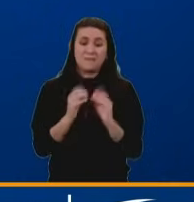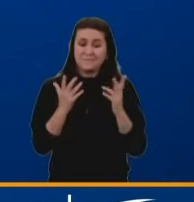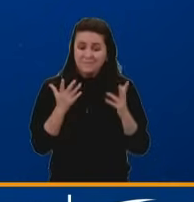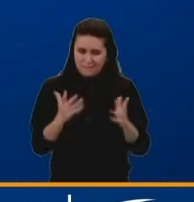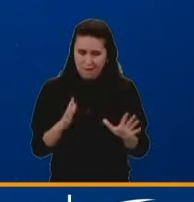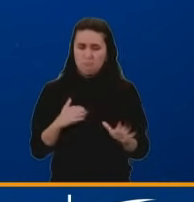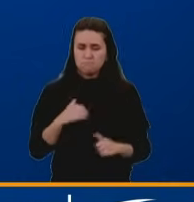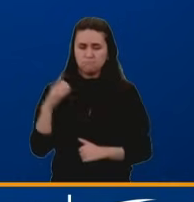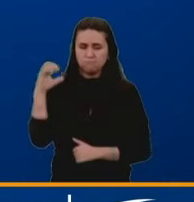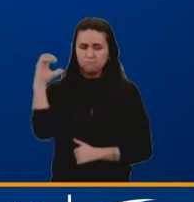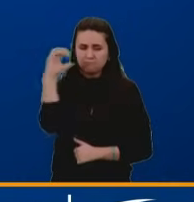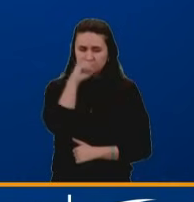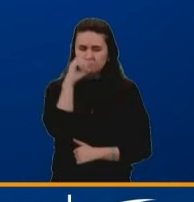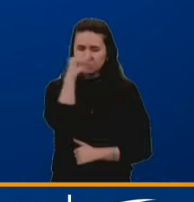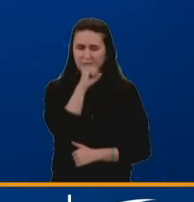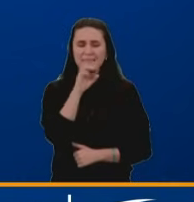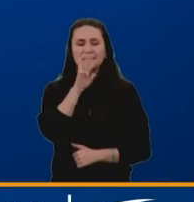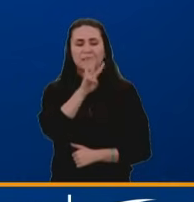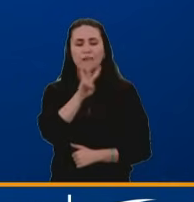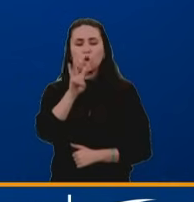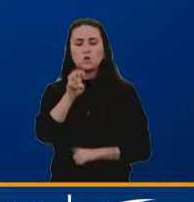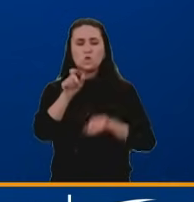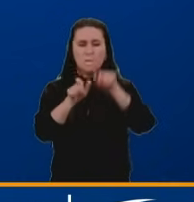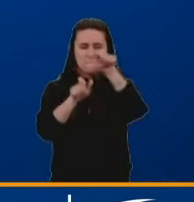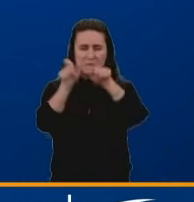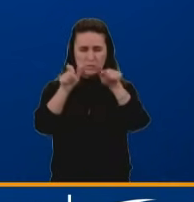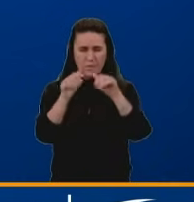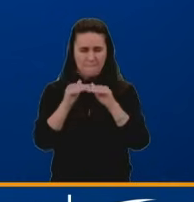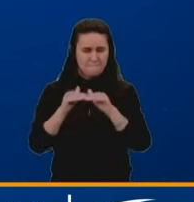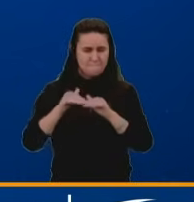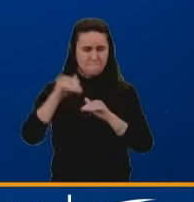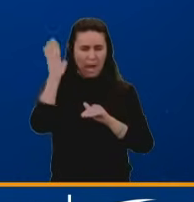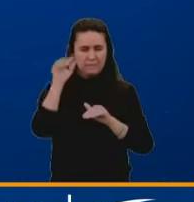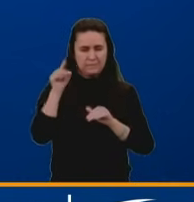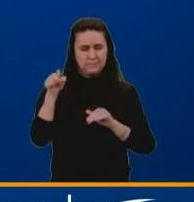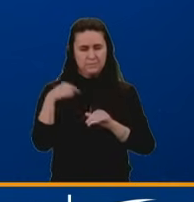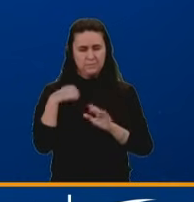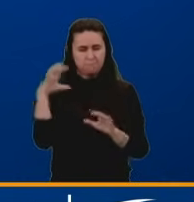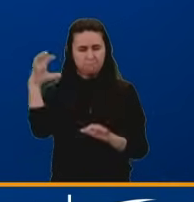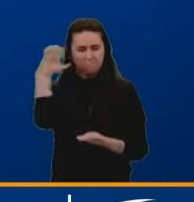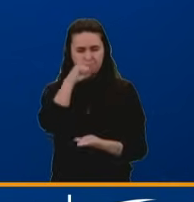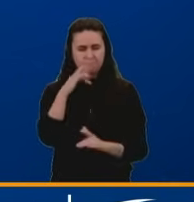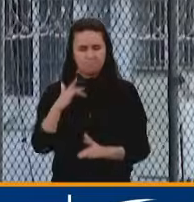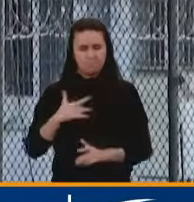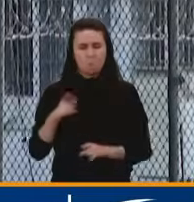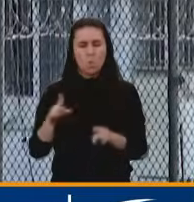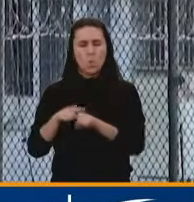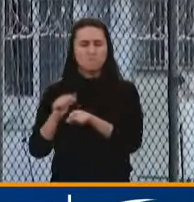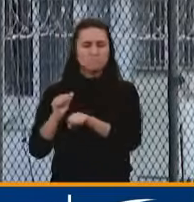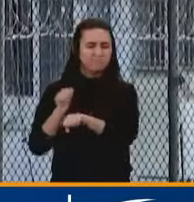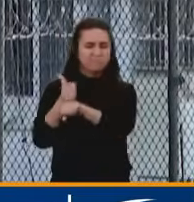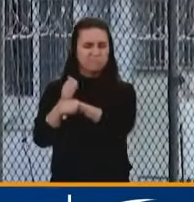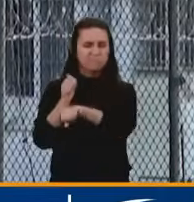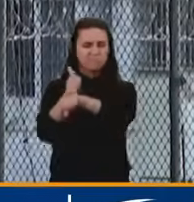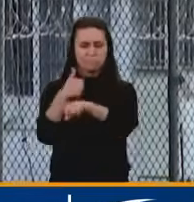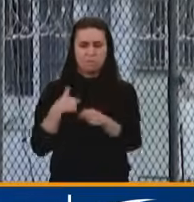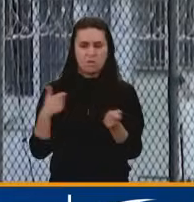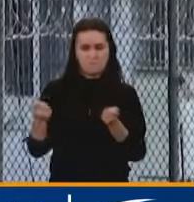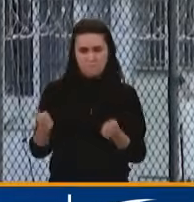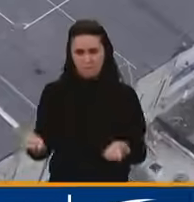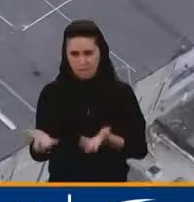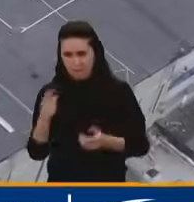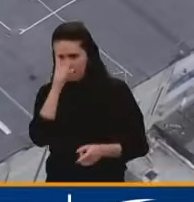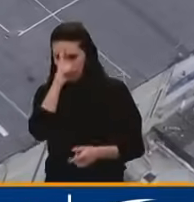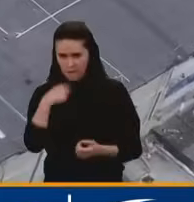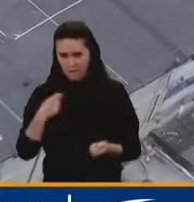38 personas privadas de libertad sobre las que tenemos indicios de que son quienes están promoviendo y